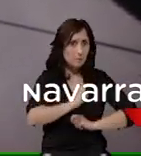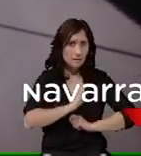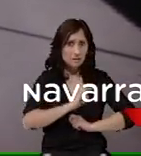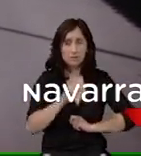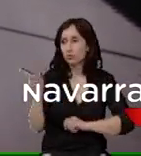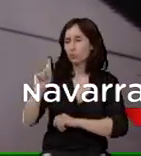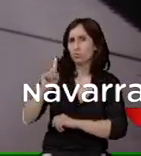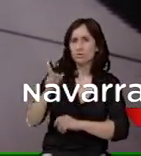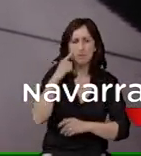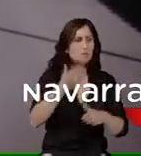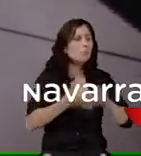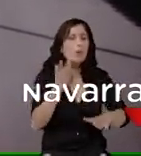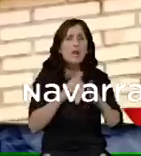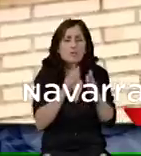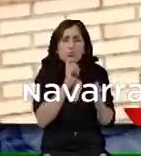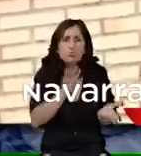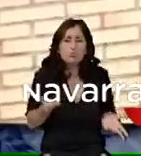no, no! ¿Y cómo voy yo a casa?